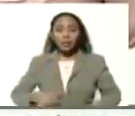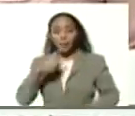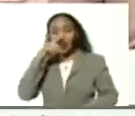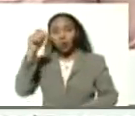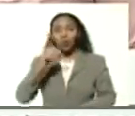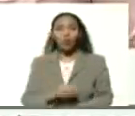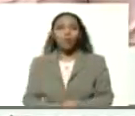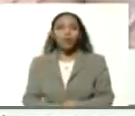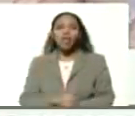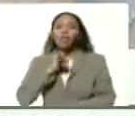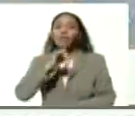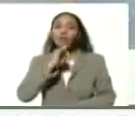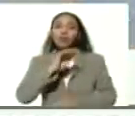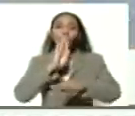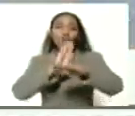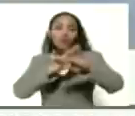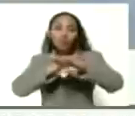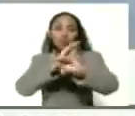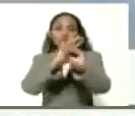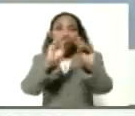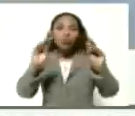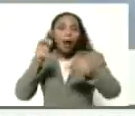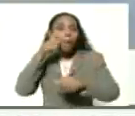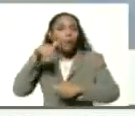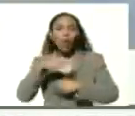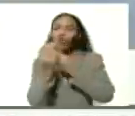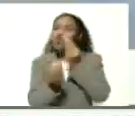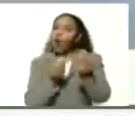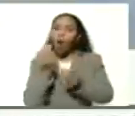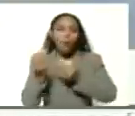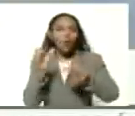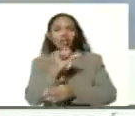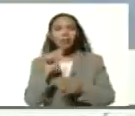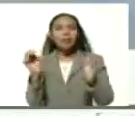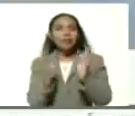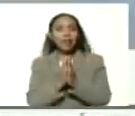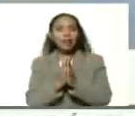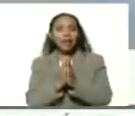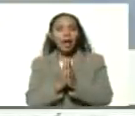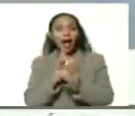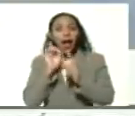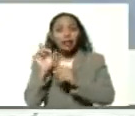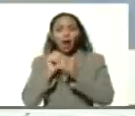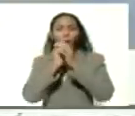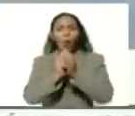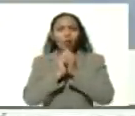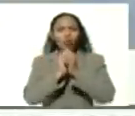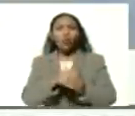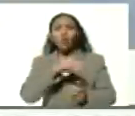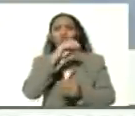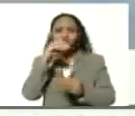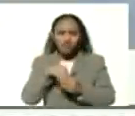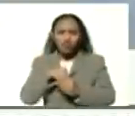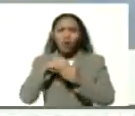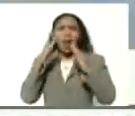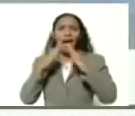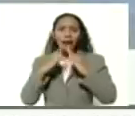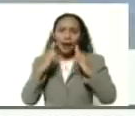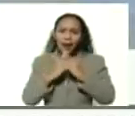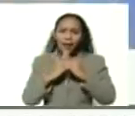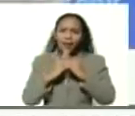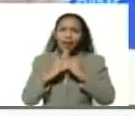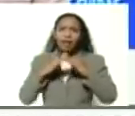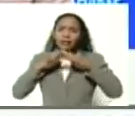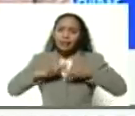Maduro informaron a nuestra población cómo va a ser la Semana Santa. Es una oración en casa, en recogimiento, en